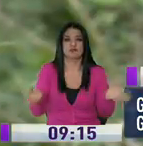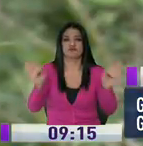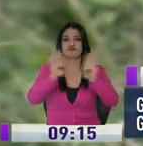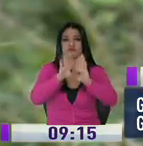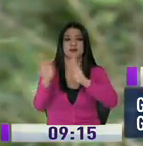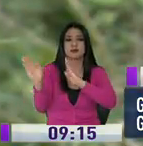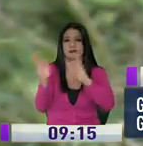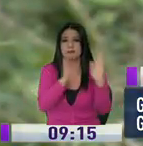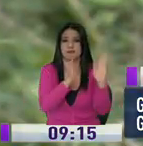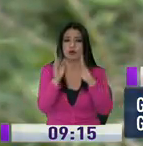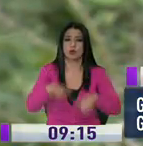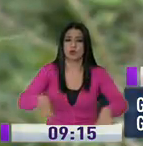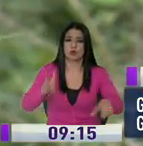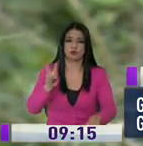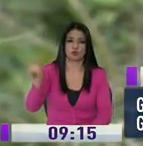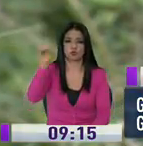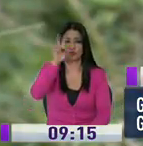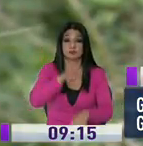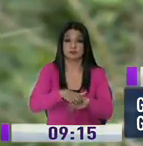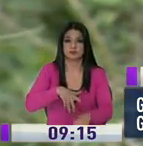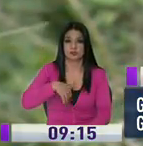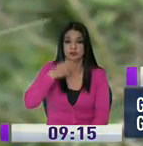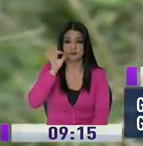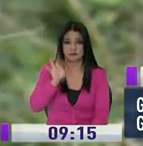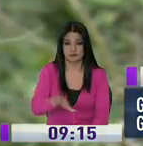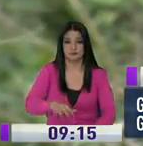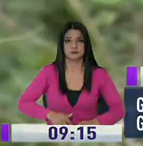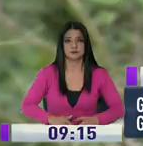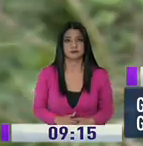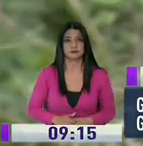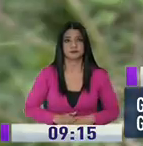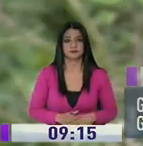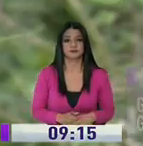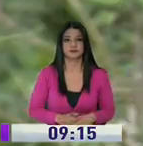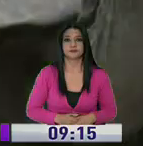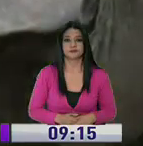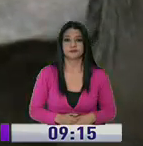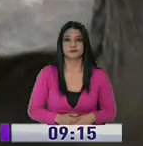temporalmente en respuesta al coronavirus. Informó Mauricio Sánchez.